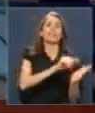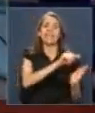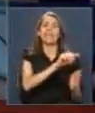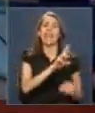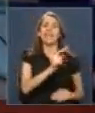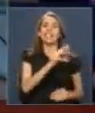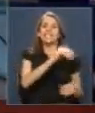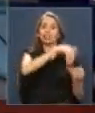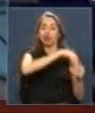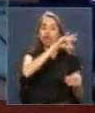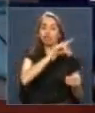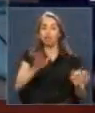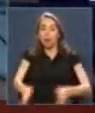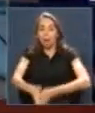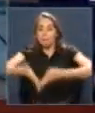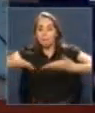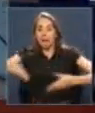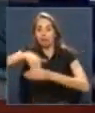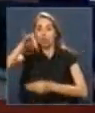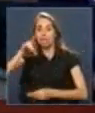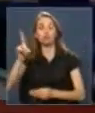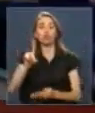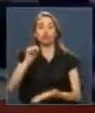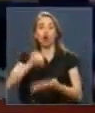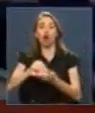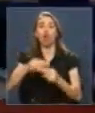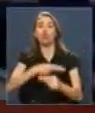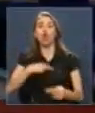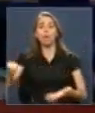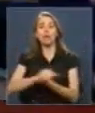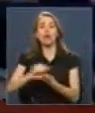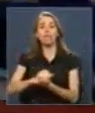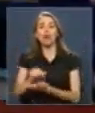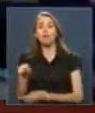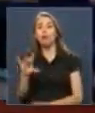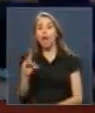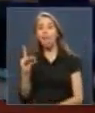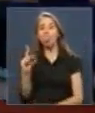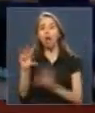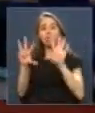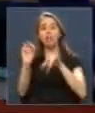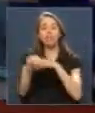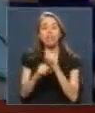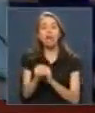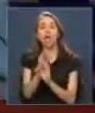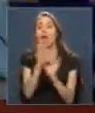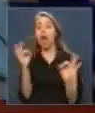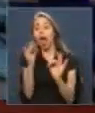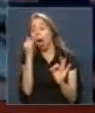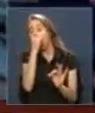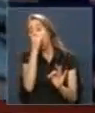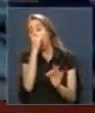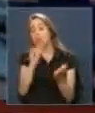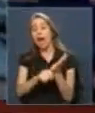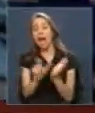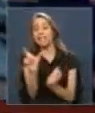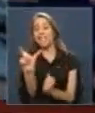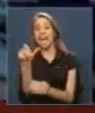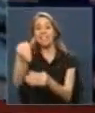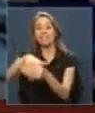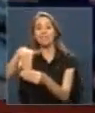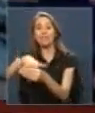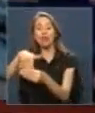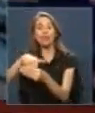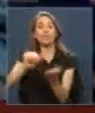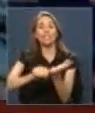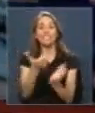elección porque tienen más de 90 años y no han hecho movimiento de su cédula